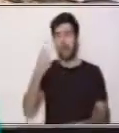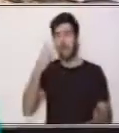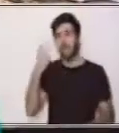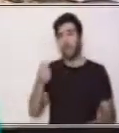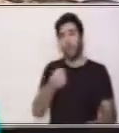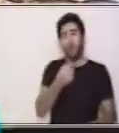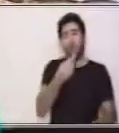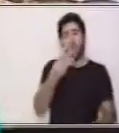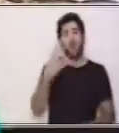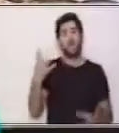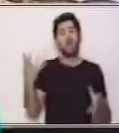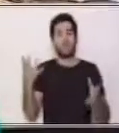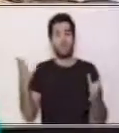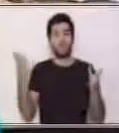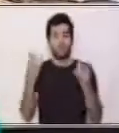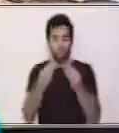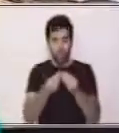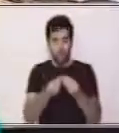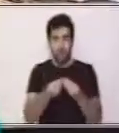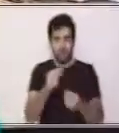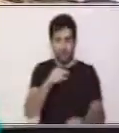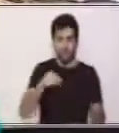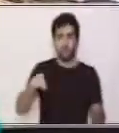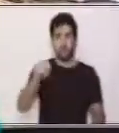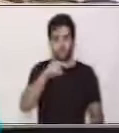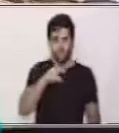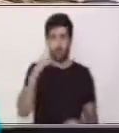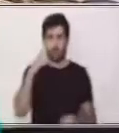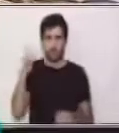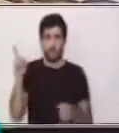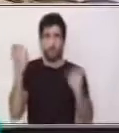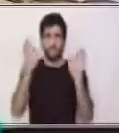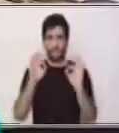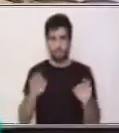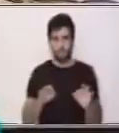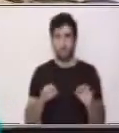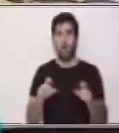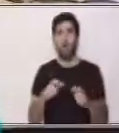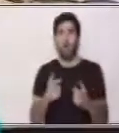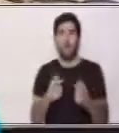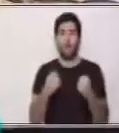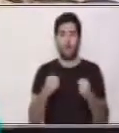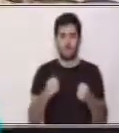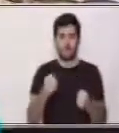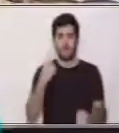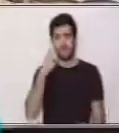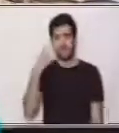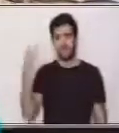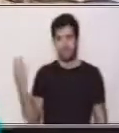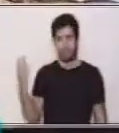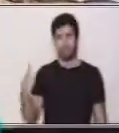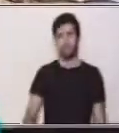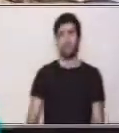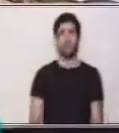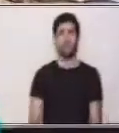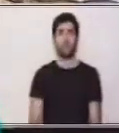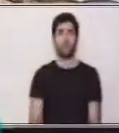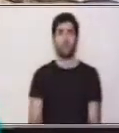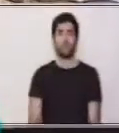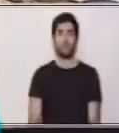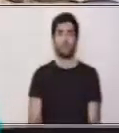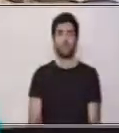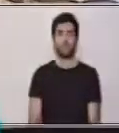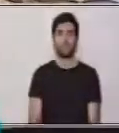contar cuántos lados tiene el cubo. De esa manera, de una manera muy especial, nosotros podemos